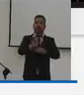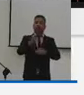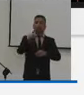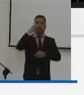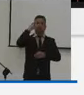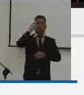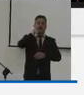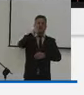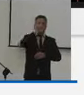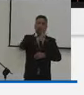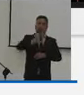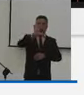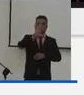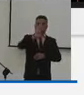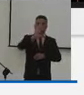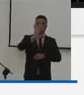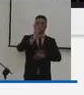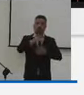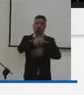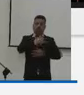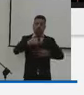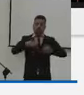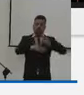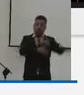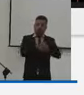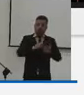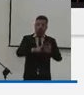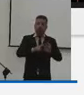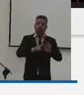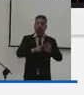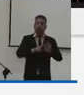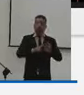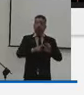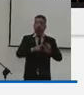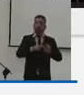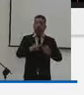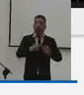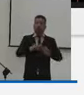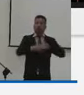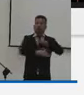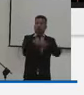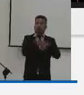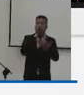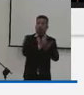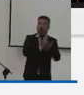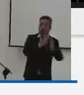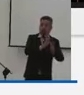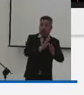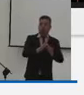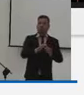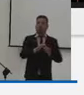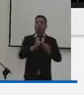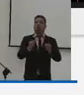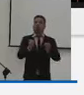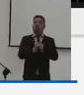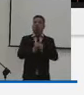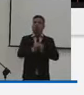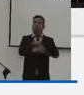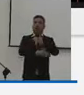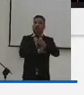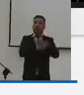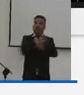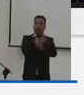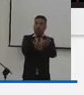gobierno nacional, con el Ministerio de Salud y Protección, con el Ministerio de Educación, con el